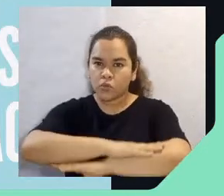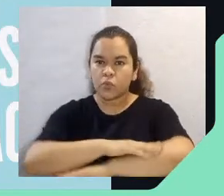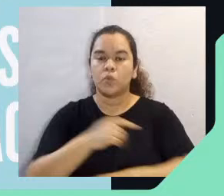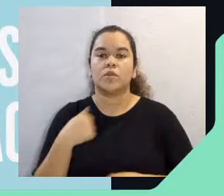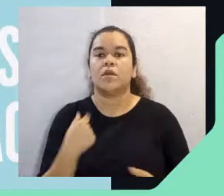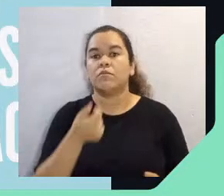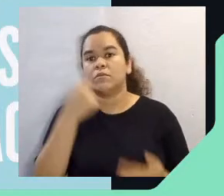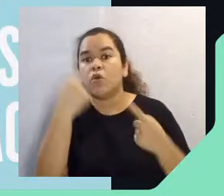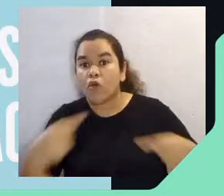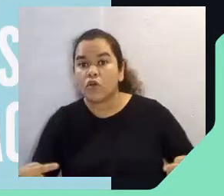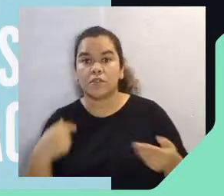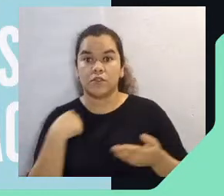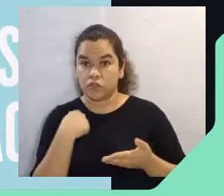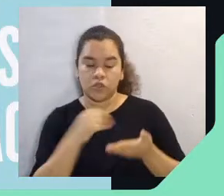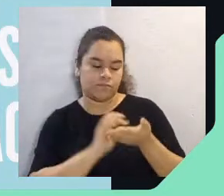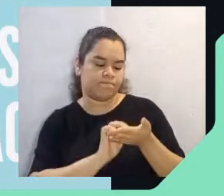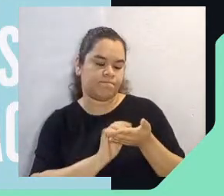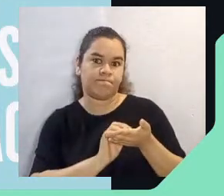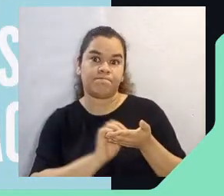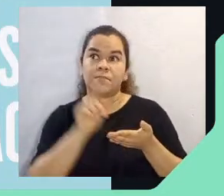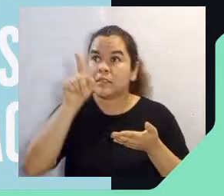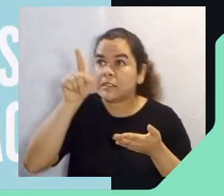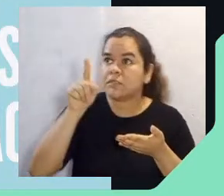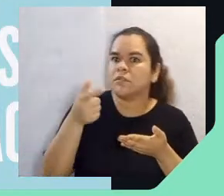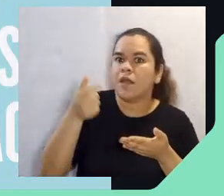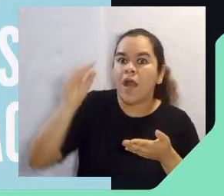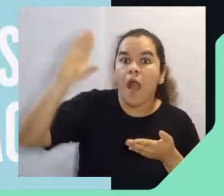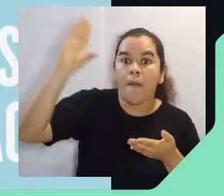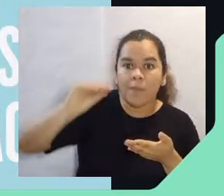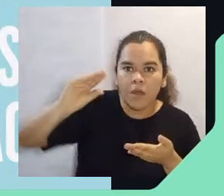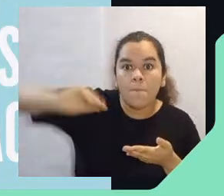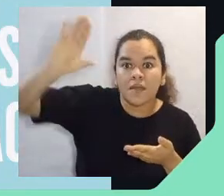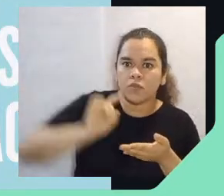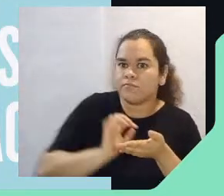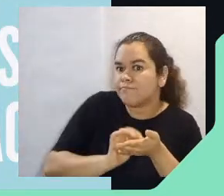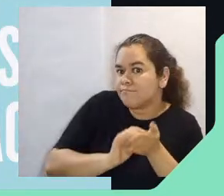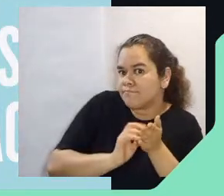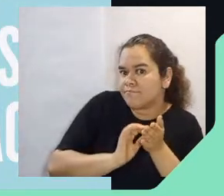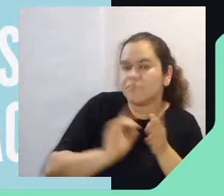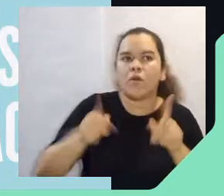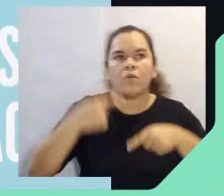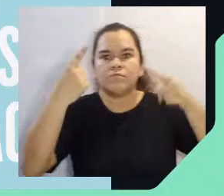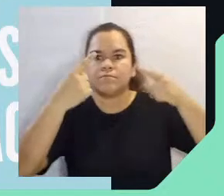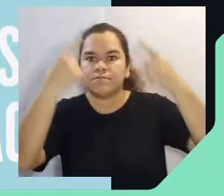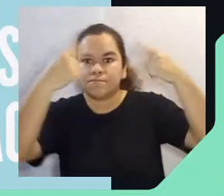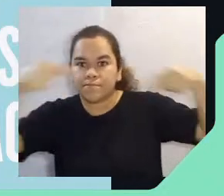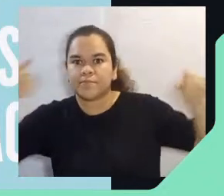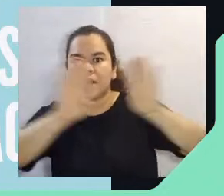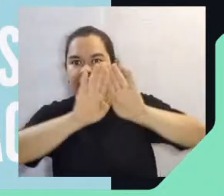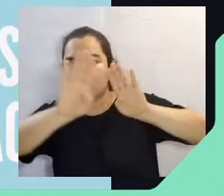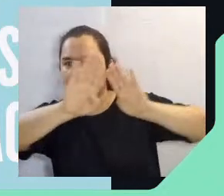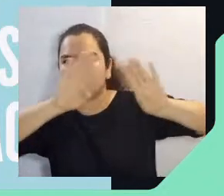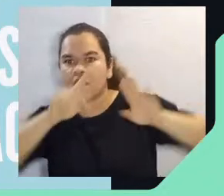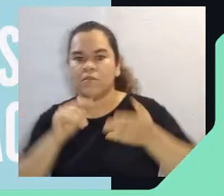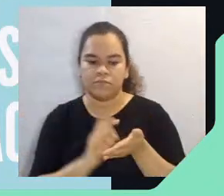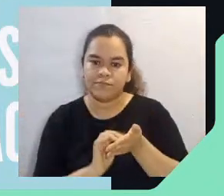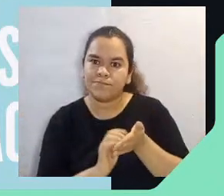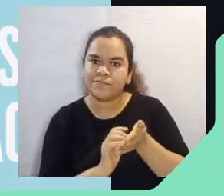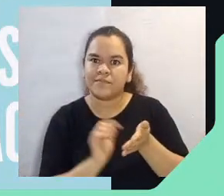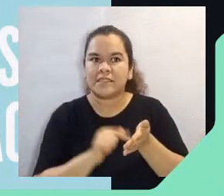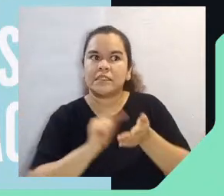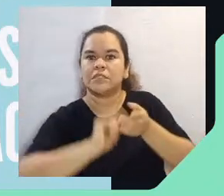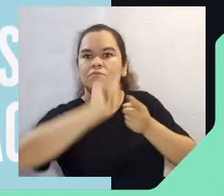cosas, basado en el análisis de grandes volúmenes de datos para analizar el